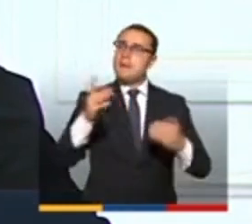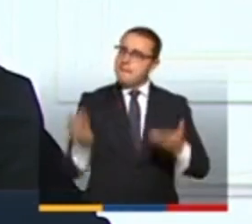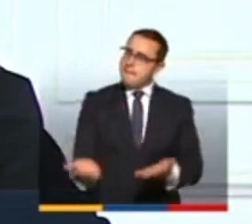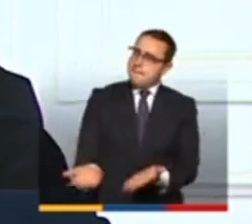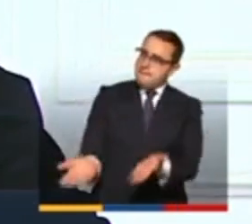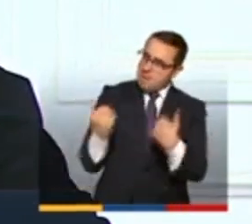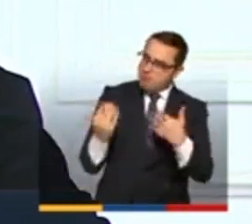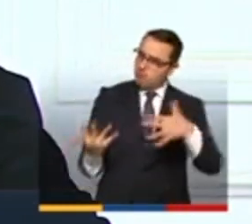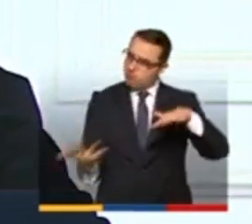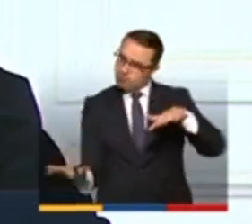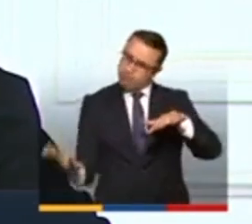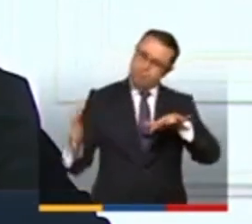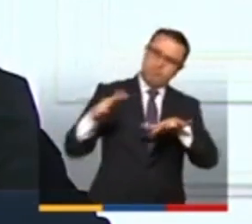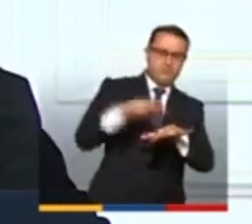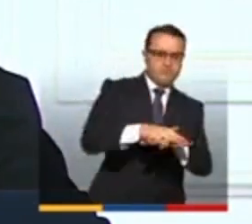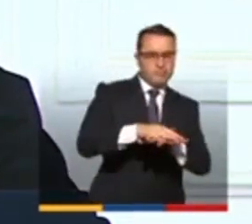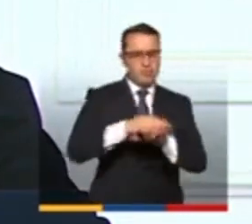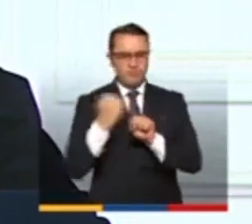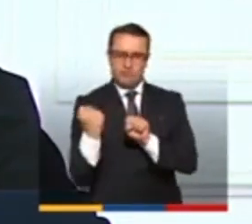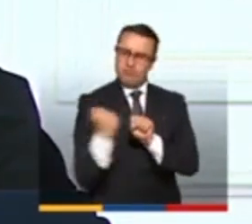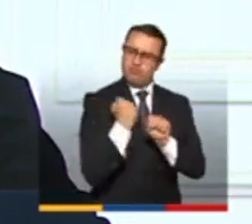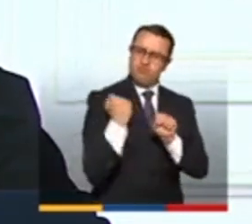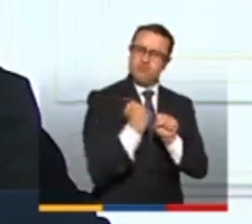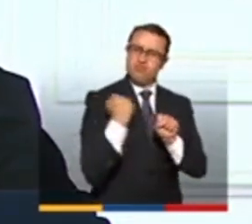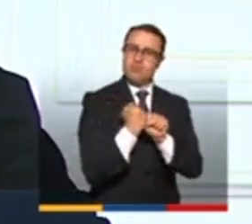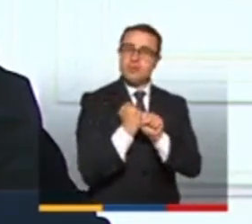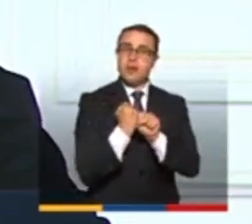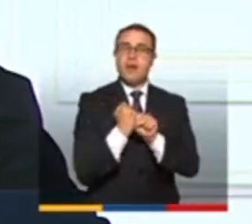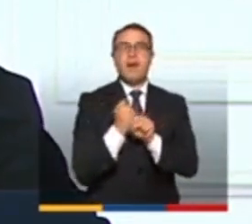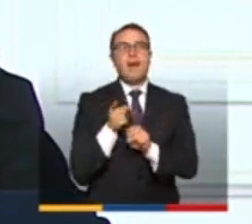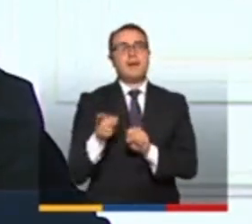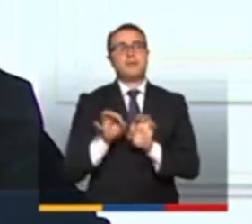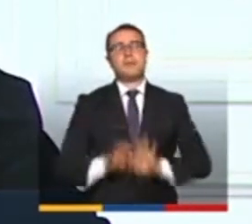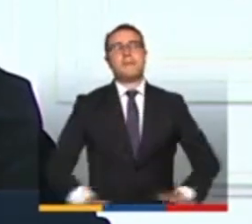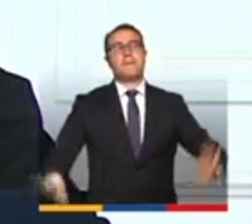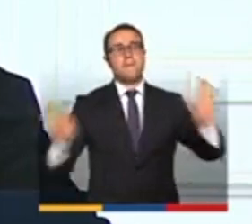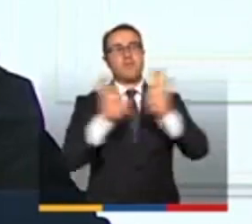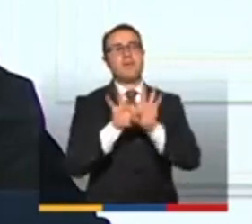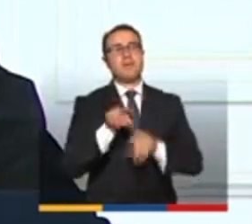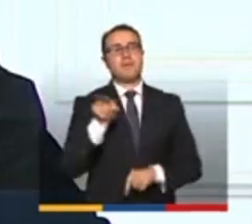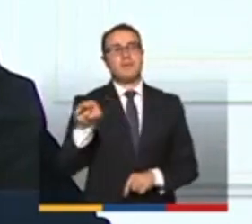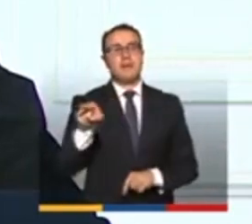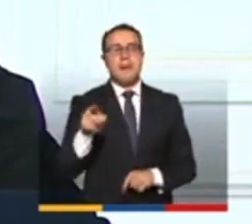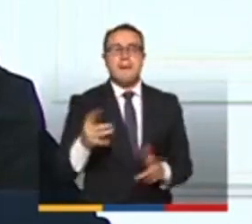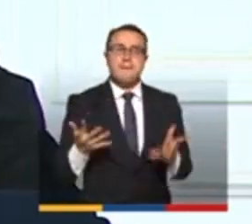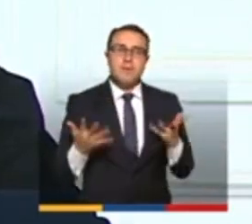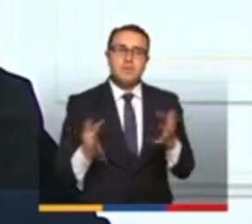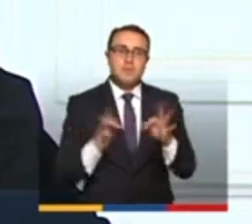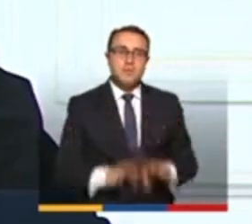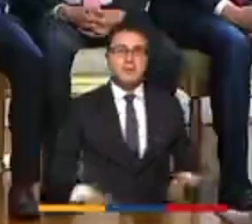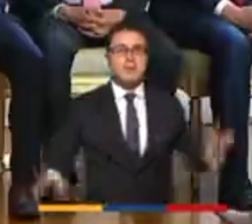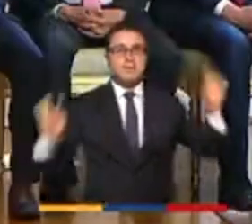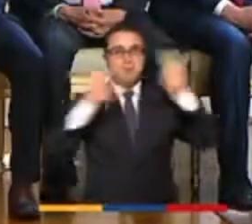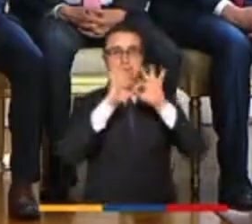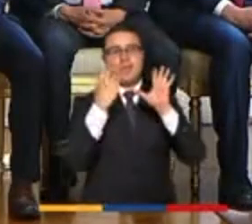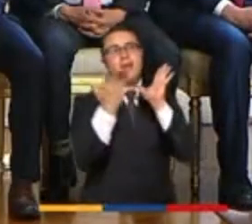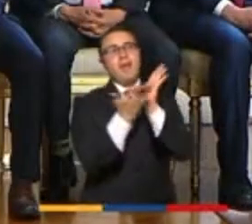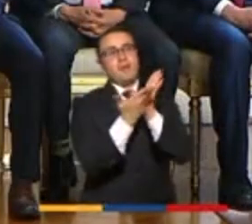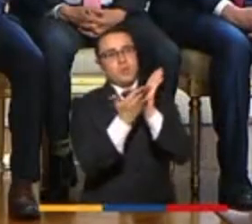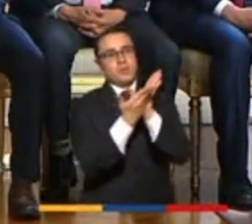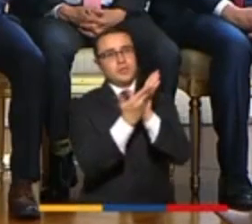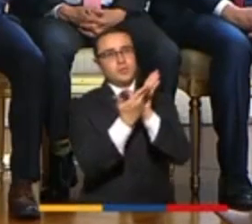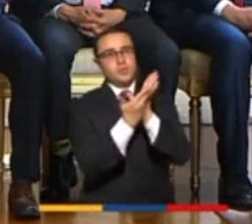integrarse productivamente es fundamental. Y aquí juega un papel la escolaridad. Una